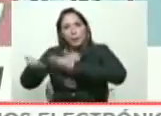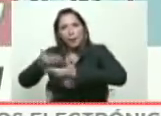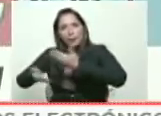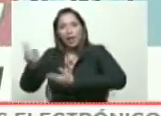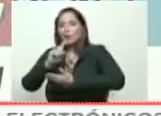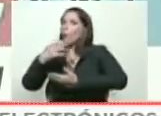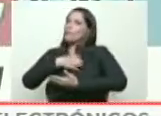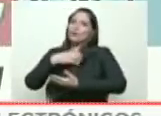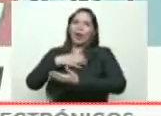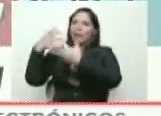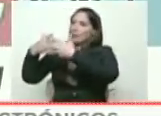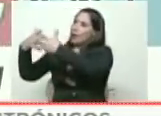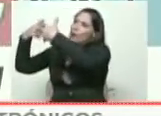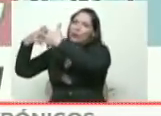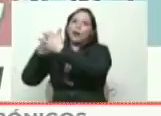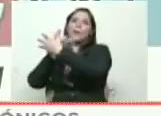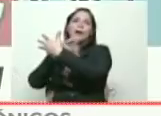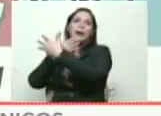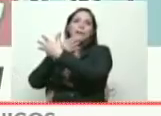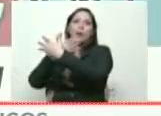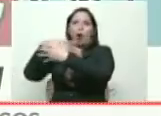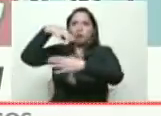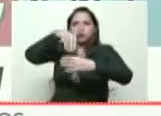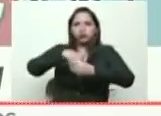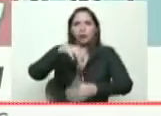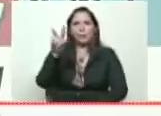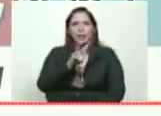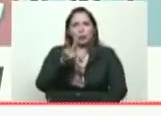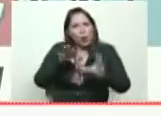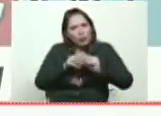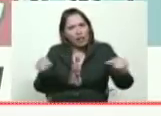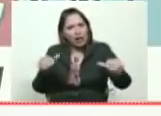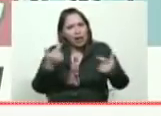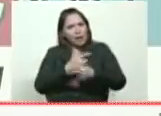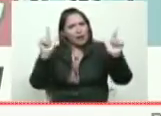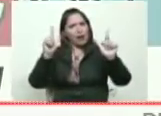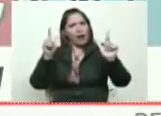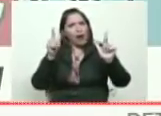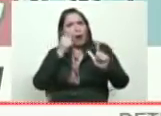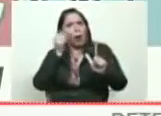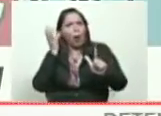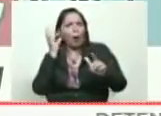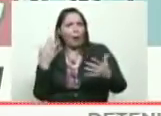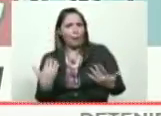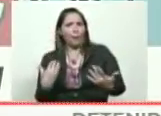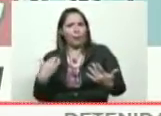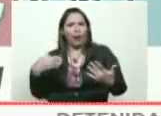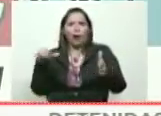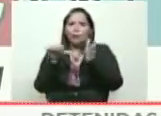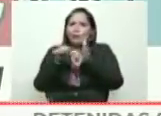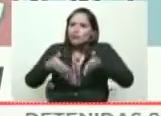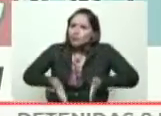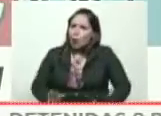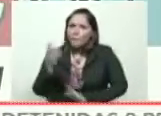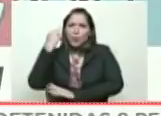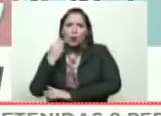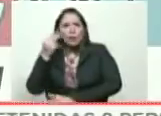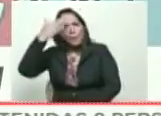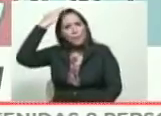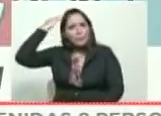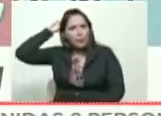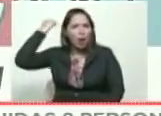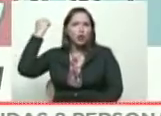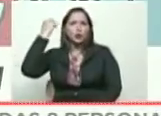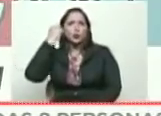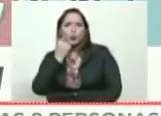aspirar los Estados Unidos en Venezuela, en la tierra de los libertadores y las libertadoras, donde nació Bolívar, donde nació Miranda, donde nació